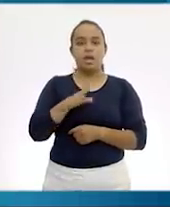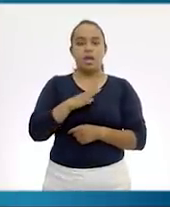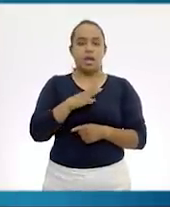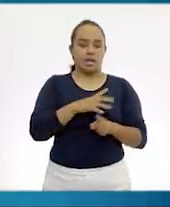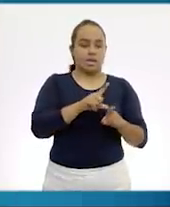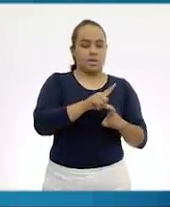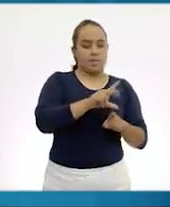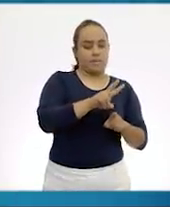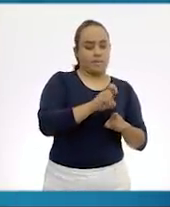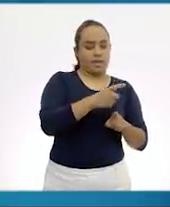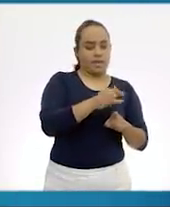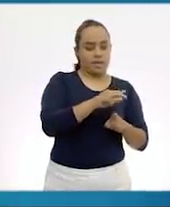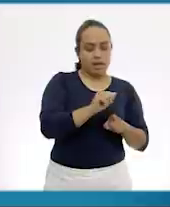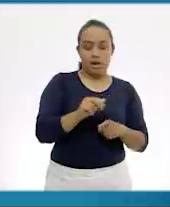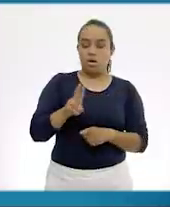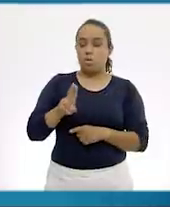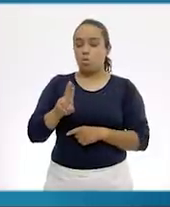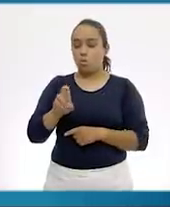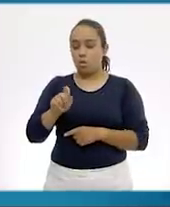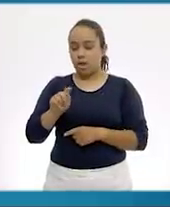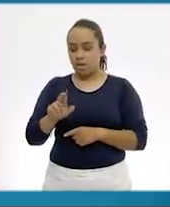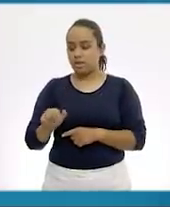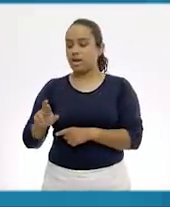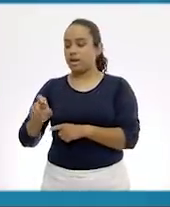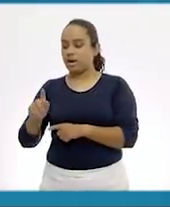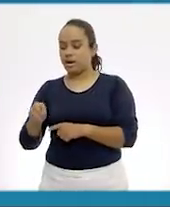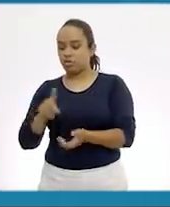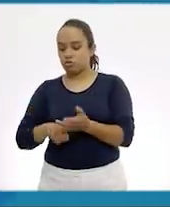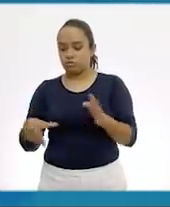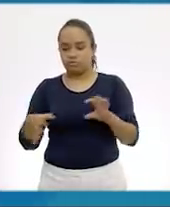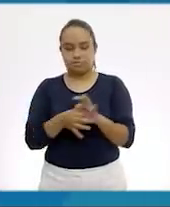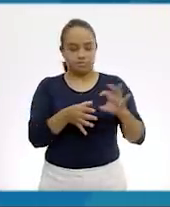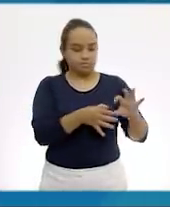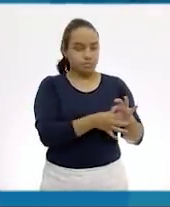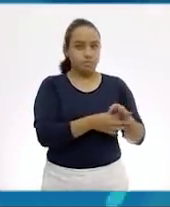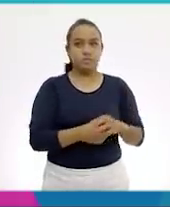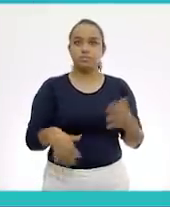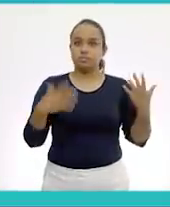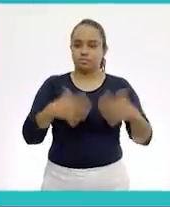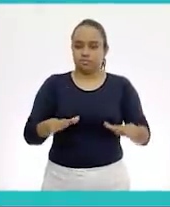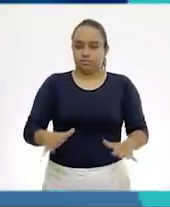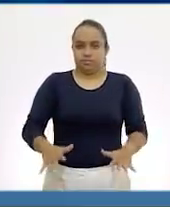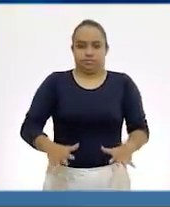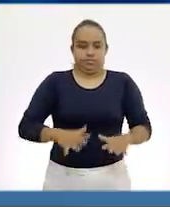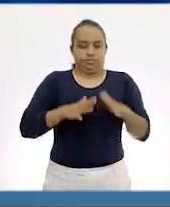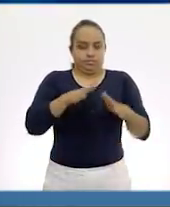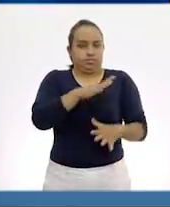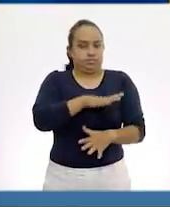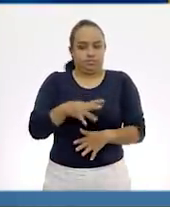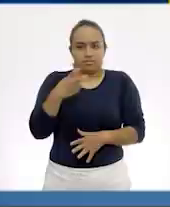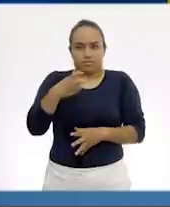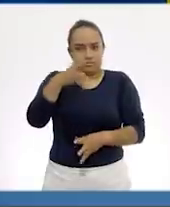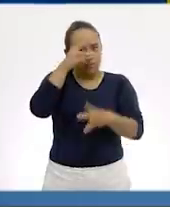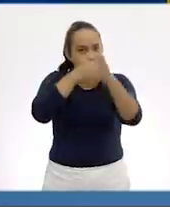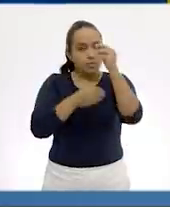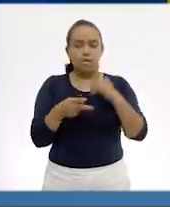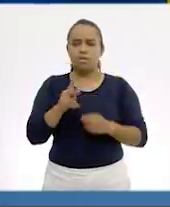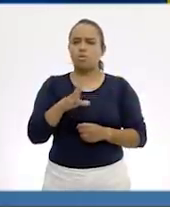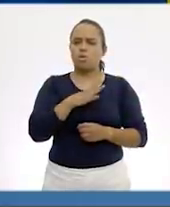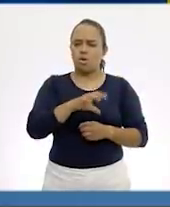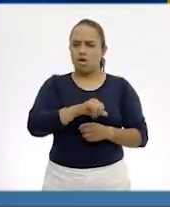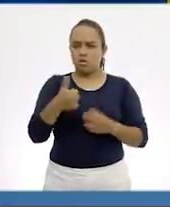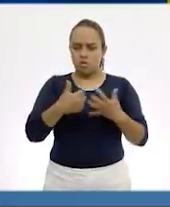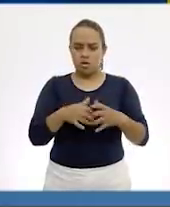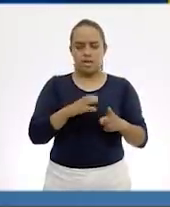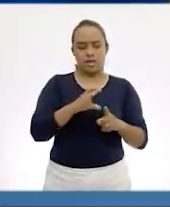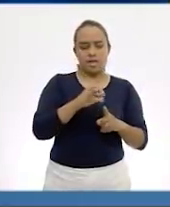vejiga, la uretra y el recto. Es sorprendente todo lo que estamos aprendiendo, pero aún quedan algunos órganos como